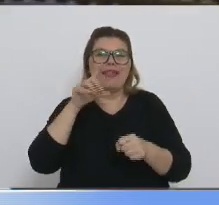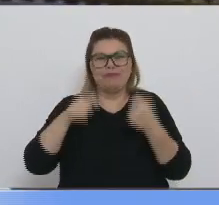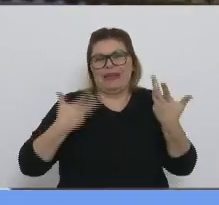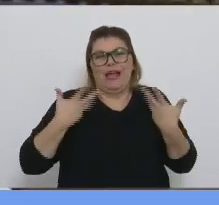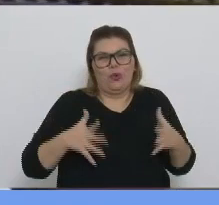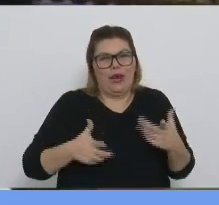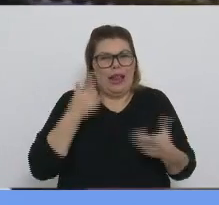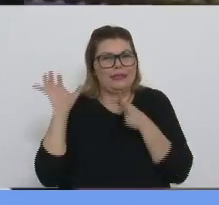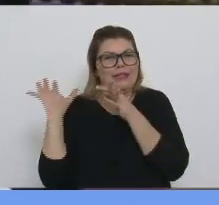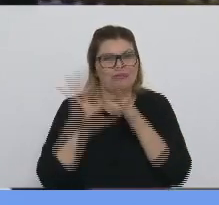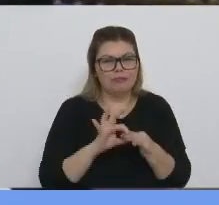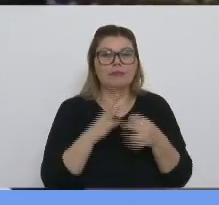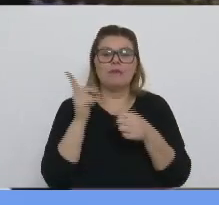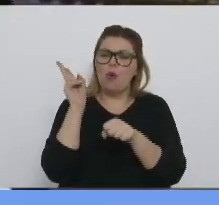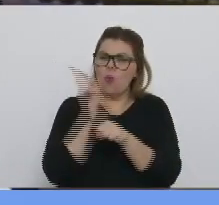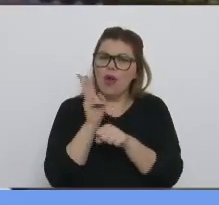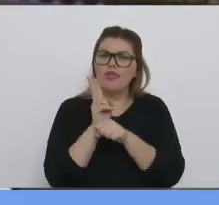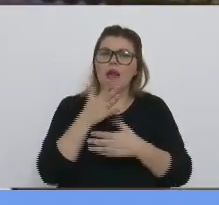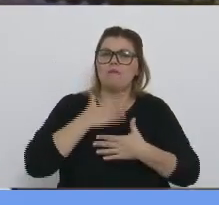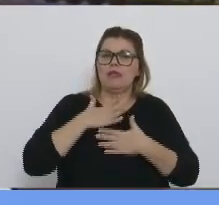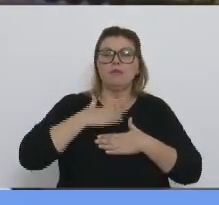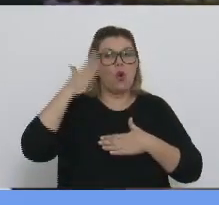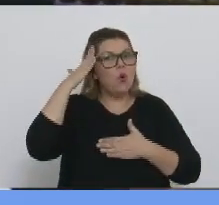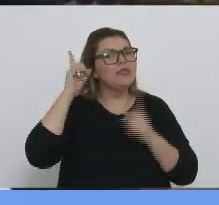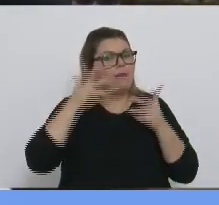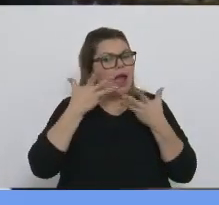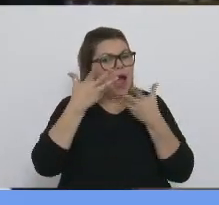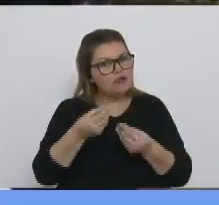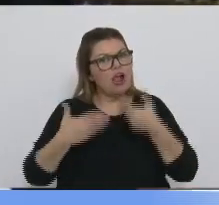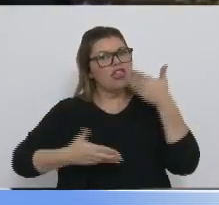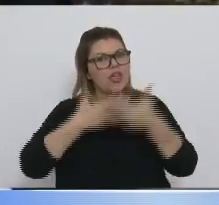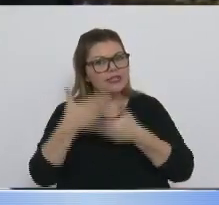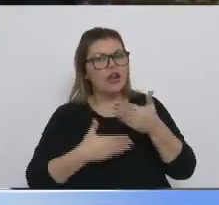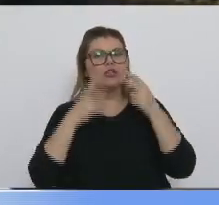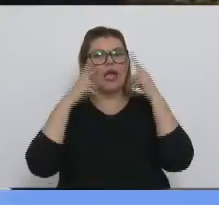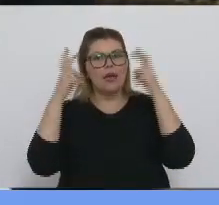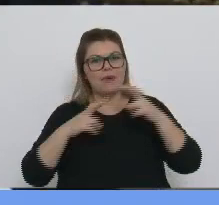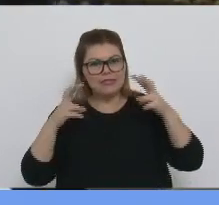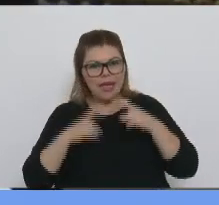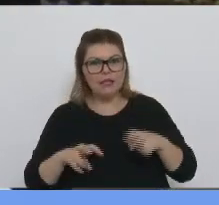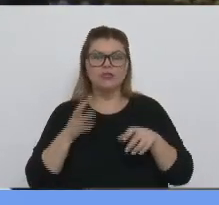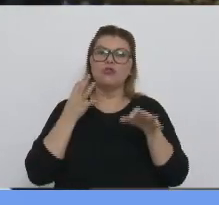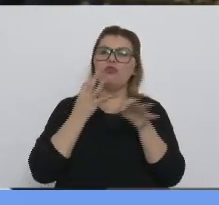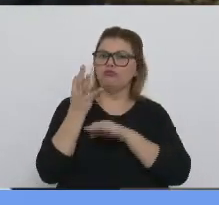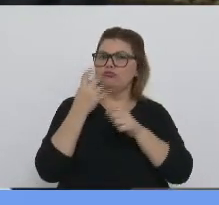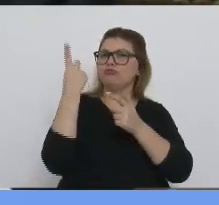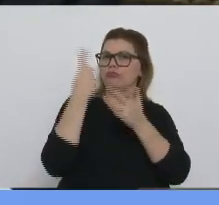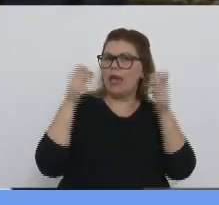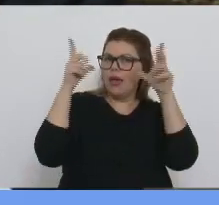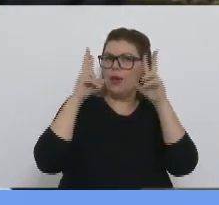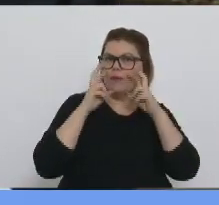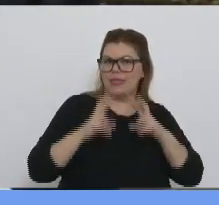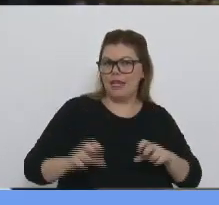cultural además de contribuir al desarrollo de la educación y de la investigación científica pero aprovechar estas